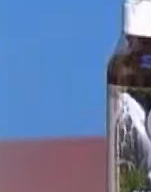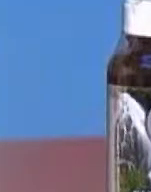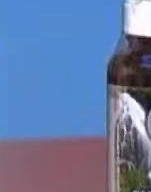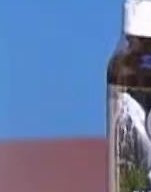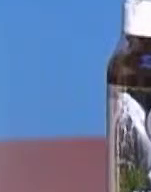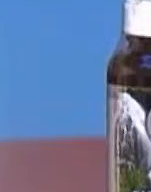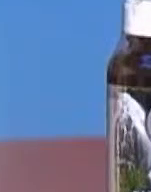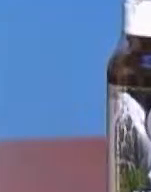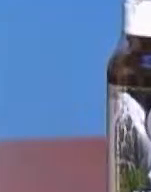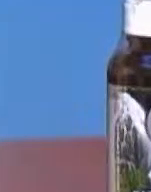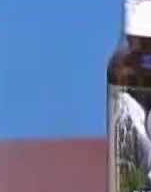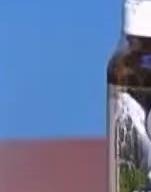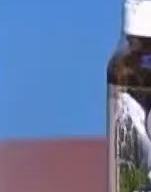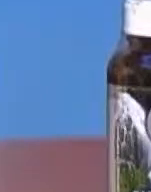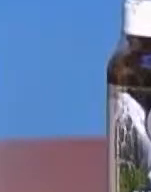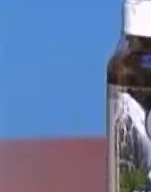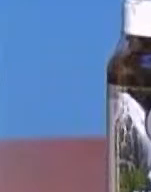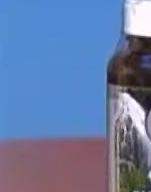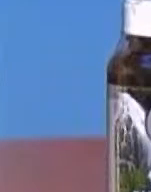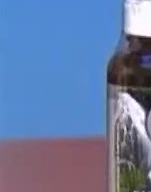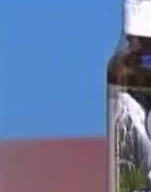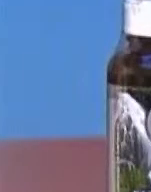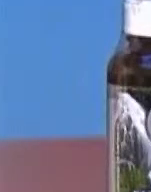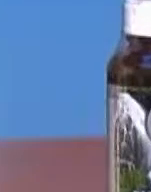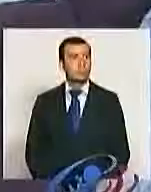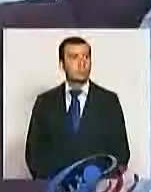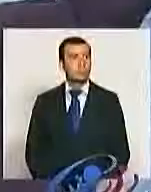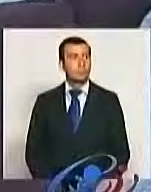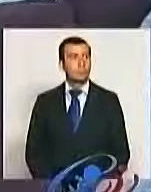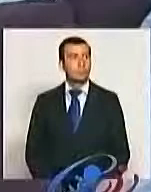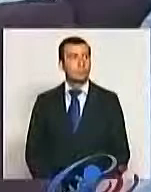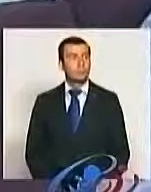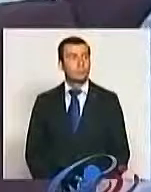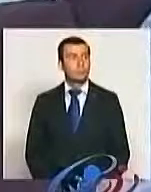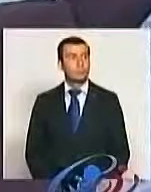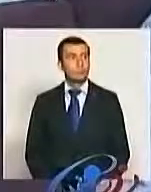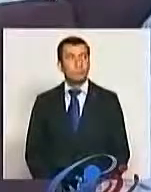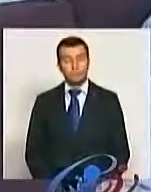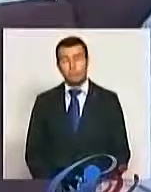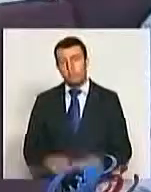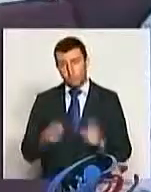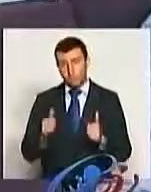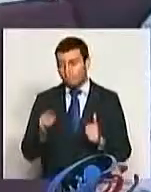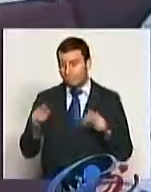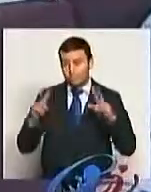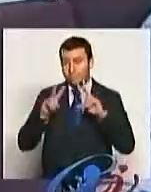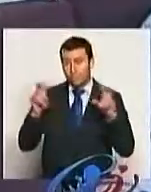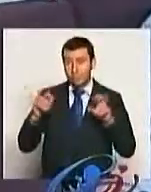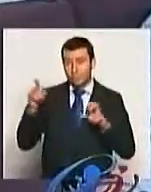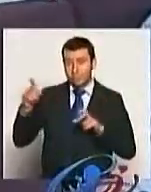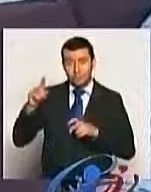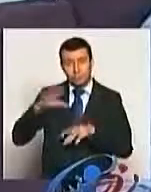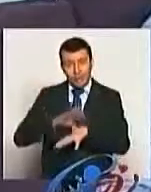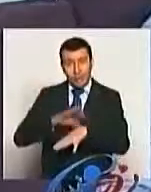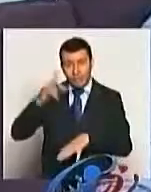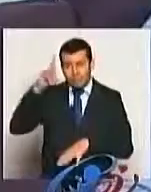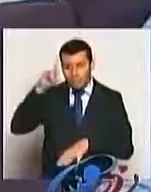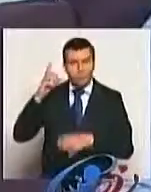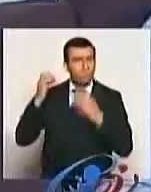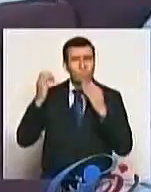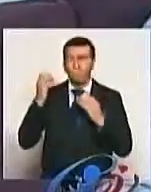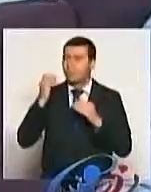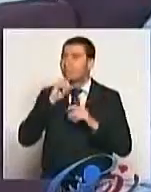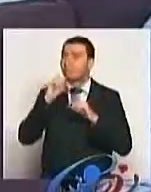años, ahora en todas las tiendas naturistas. Como este tema de ginecología genera tantísimas inquietudes, yo les voy